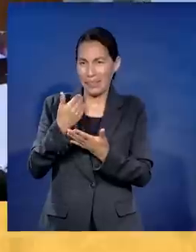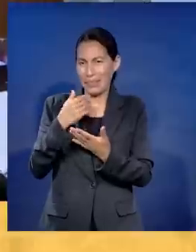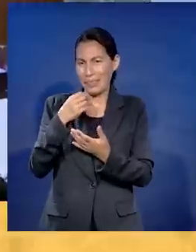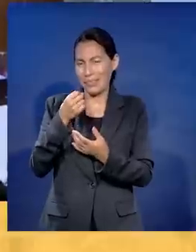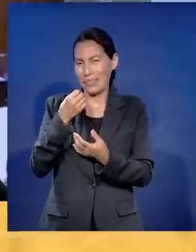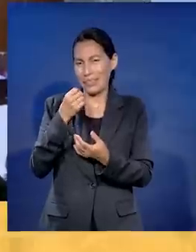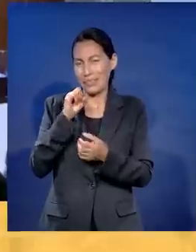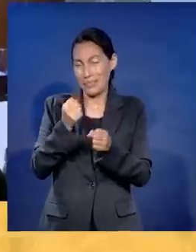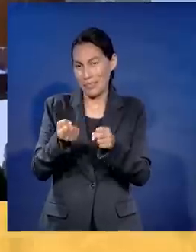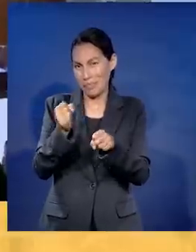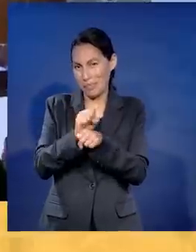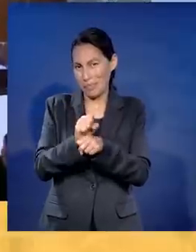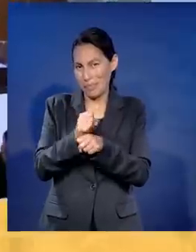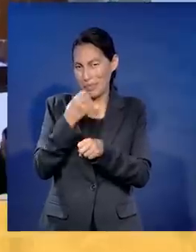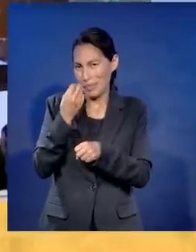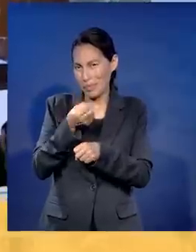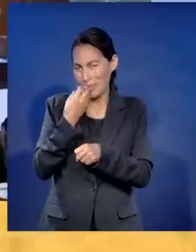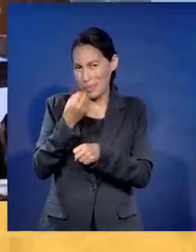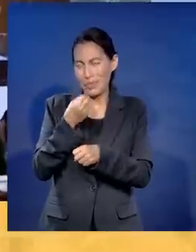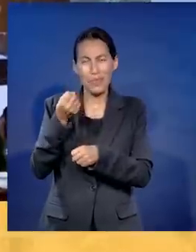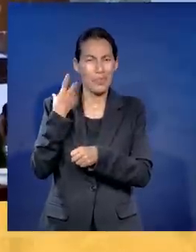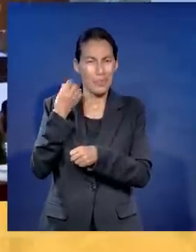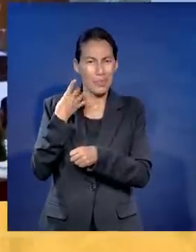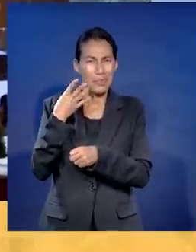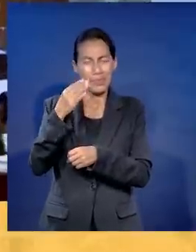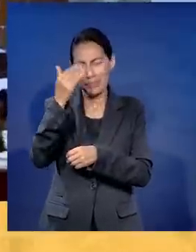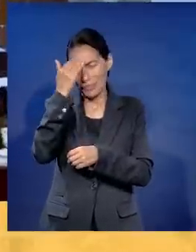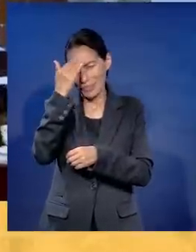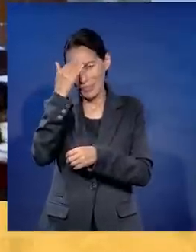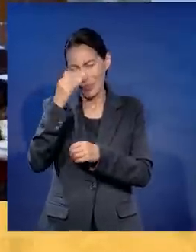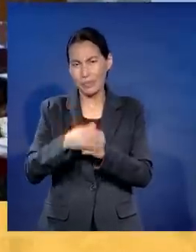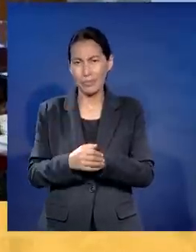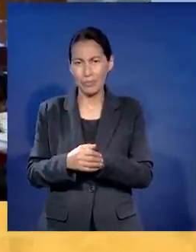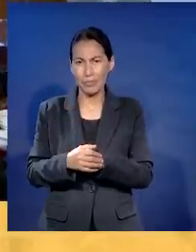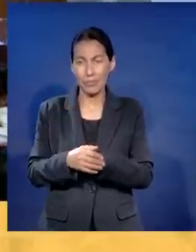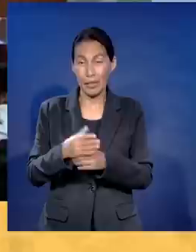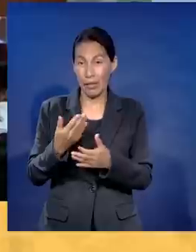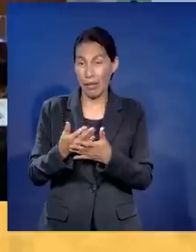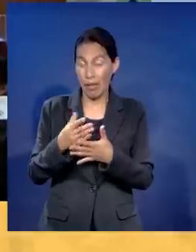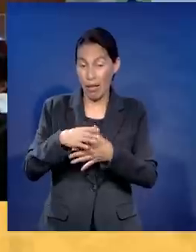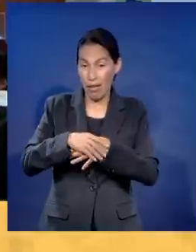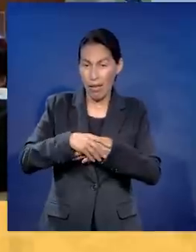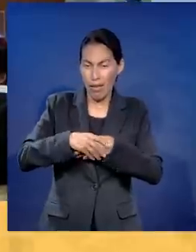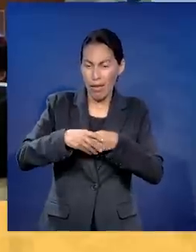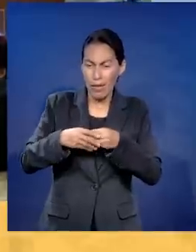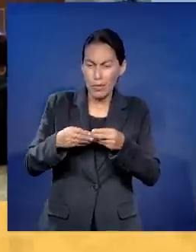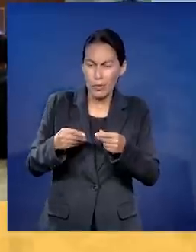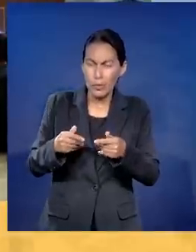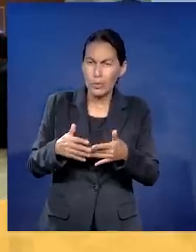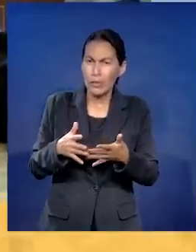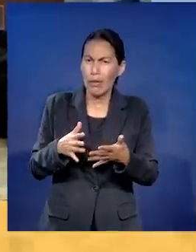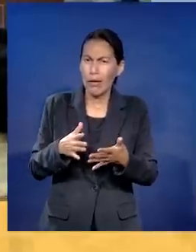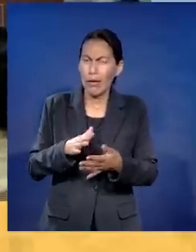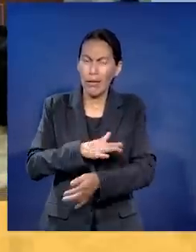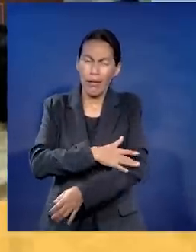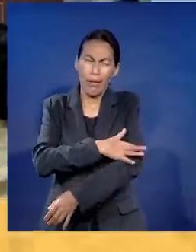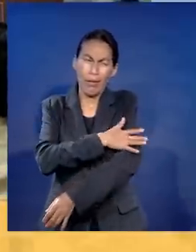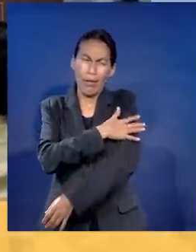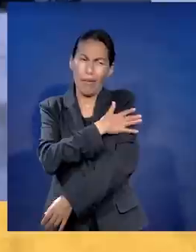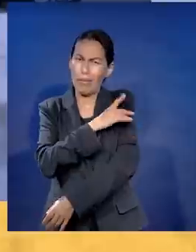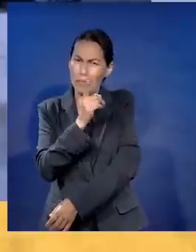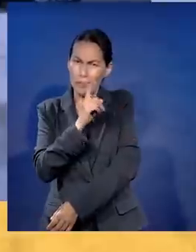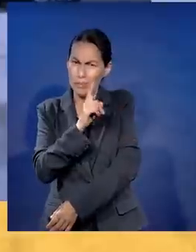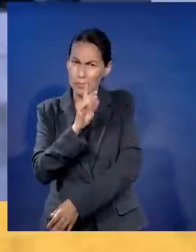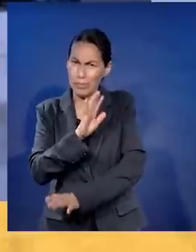y empiezan los primeros años emocionantes de matrimonio pero luego algo pasa ya no se sudan las manos Ya no hay